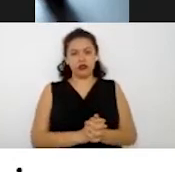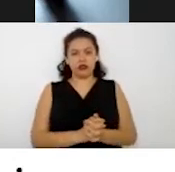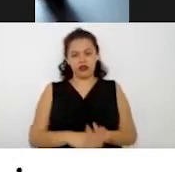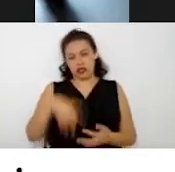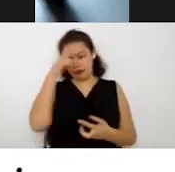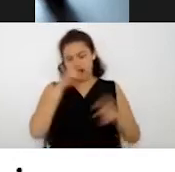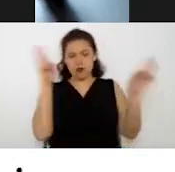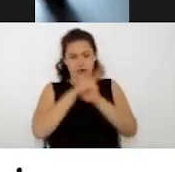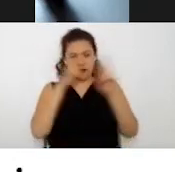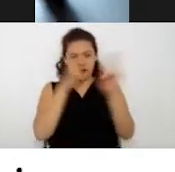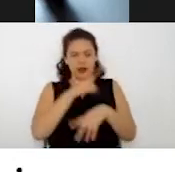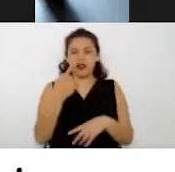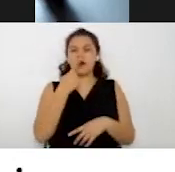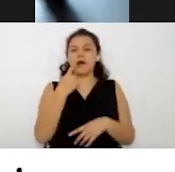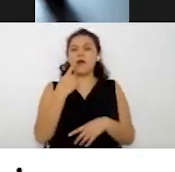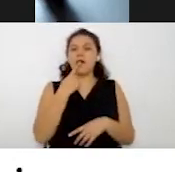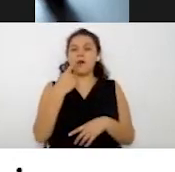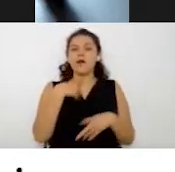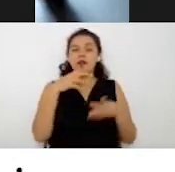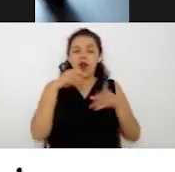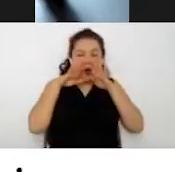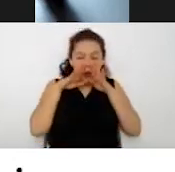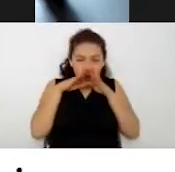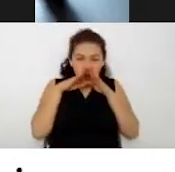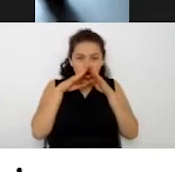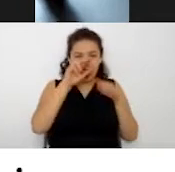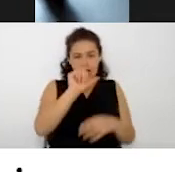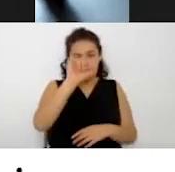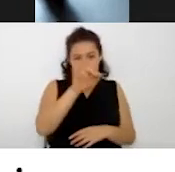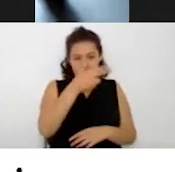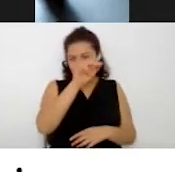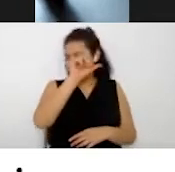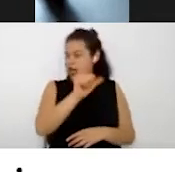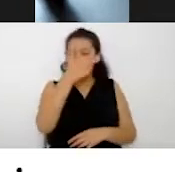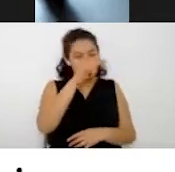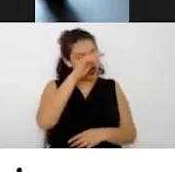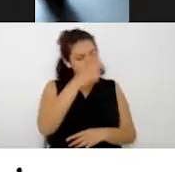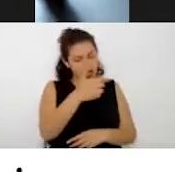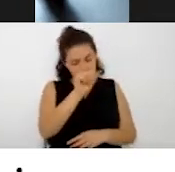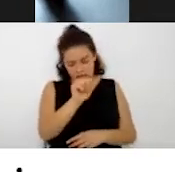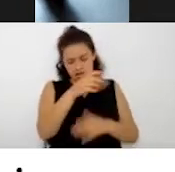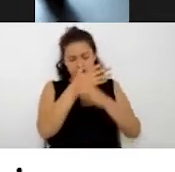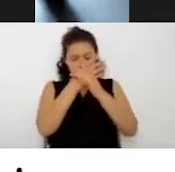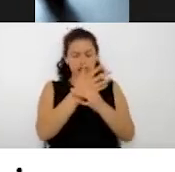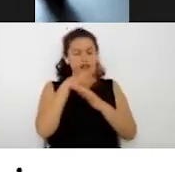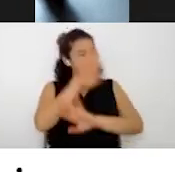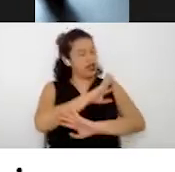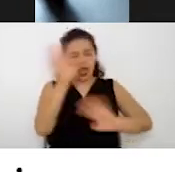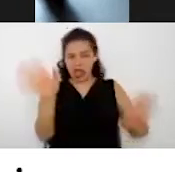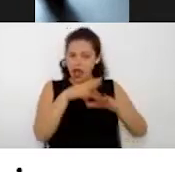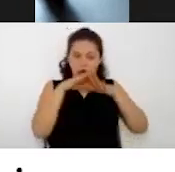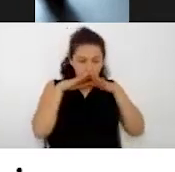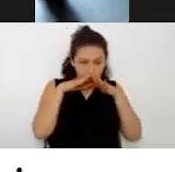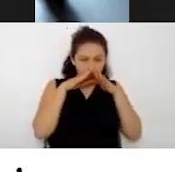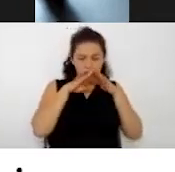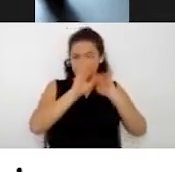las respiraciones boca a boca que hacíamos. Entonces la AJA nos dice, mira, nos vamos a olvidar de las ventilaciones o